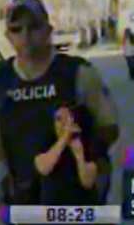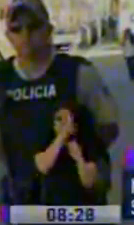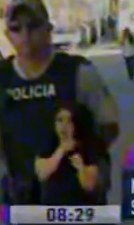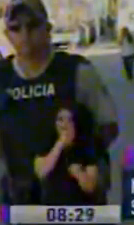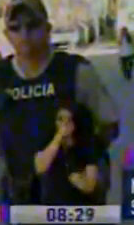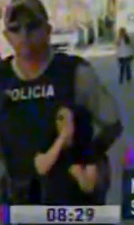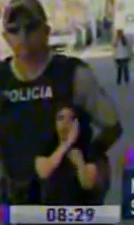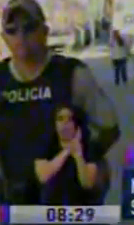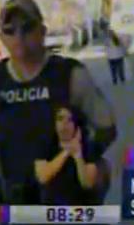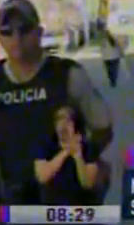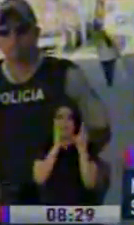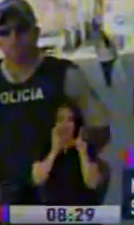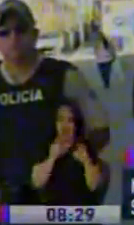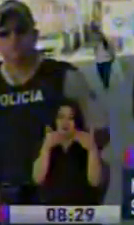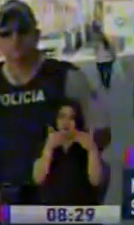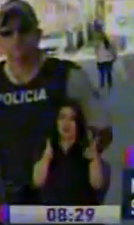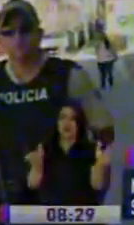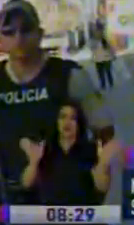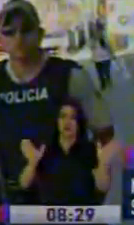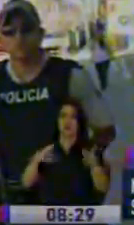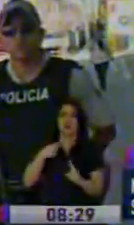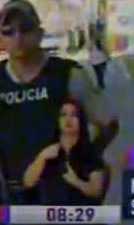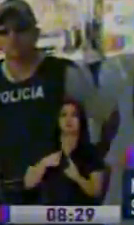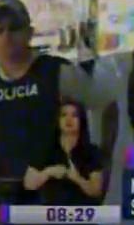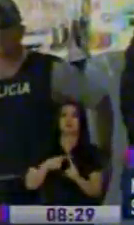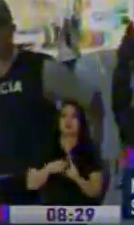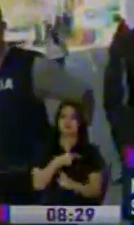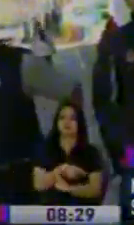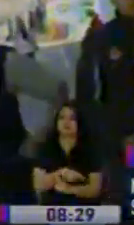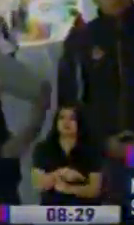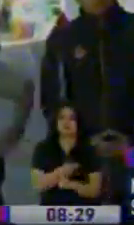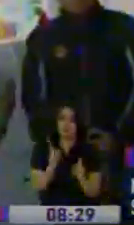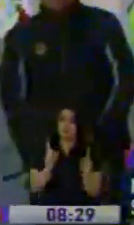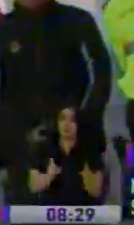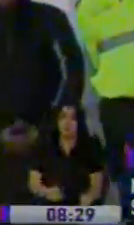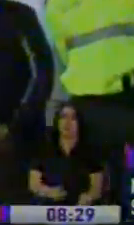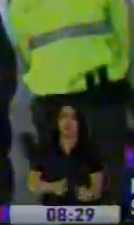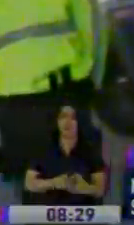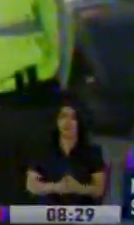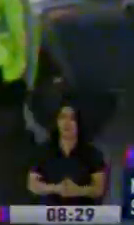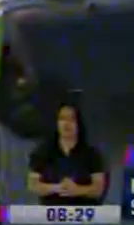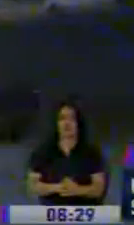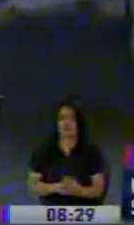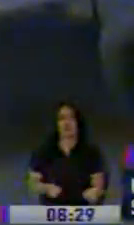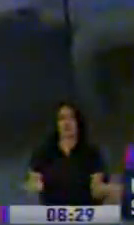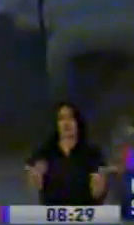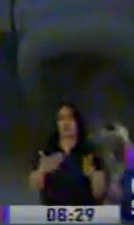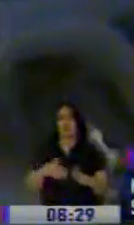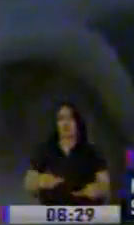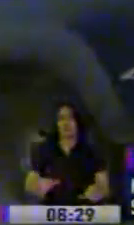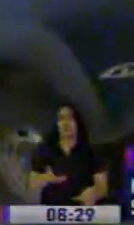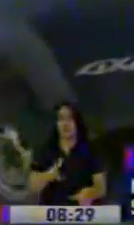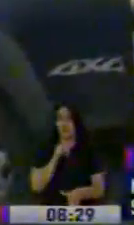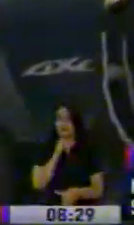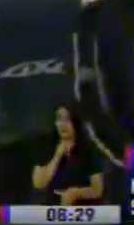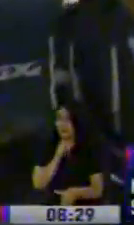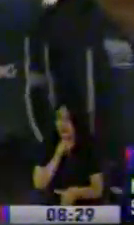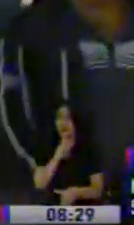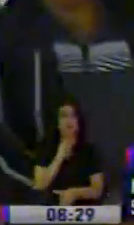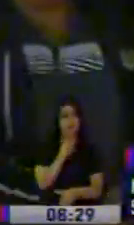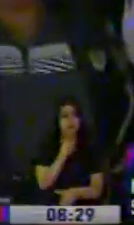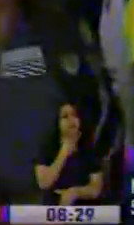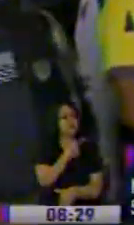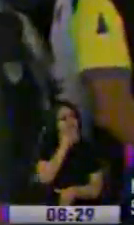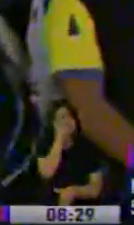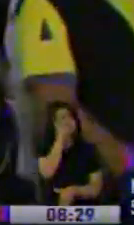y es que se reabra, o más bien que se abra esta nueva estructura y que no se ha terminado. Buenos días, vecina. ¿Ustedes qué les han dicho? ¿Por qué